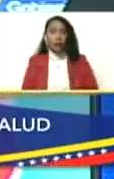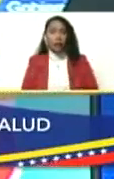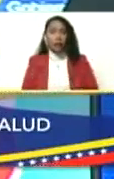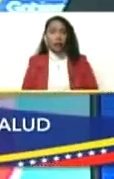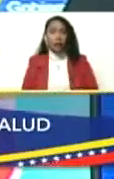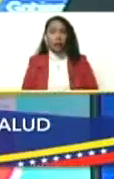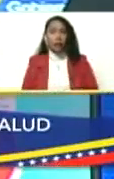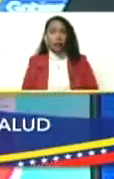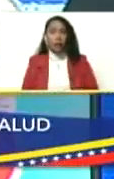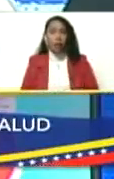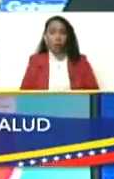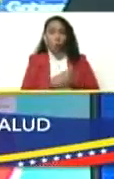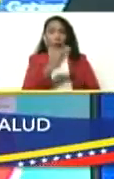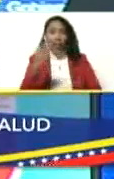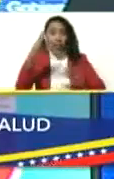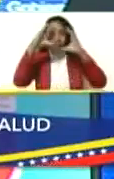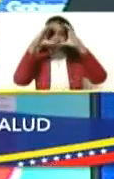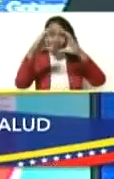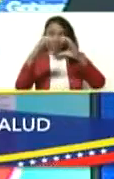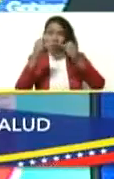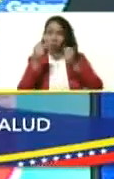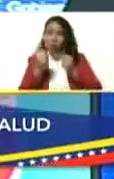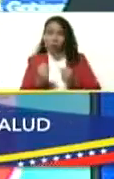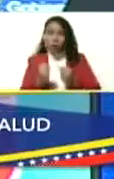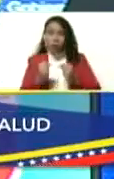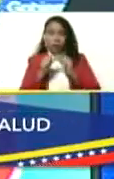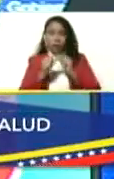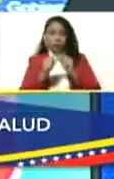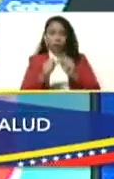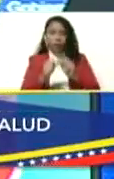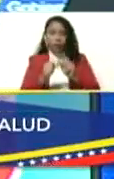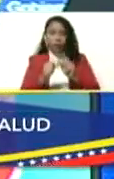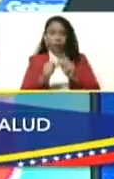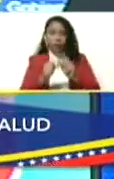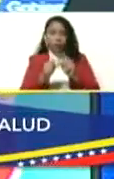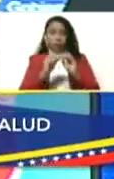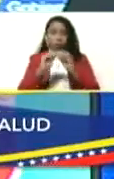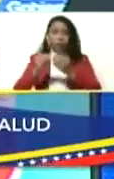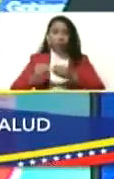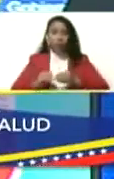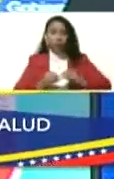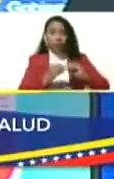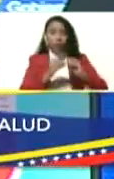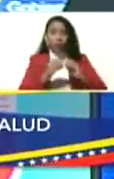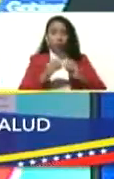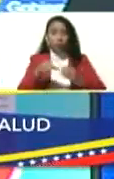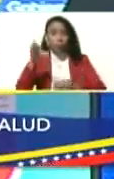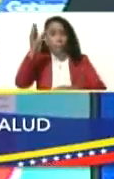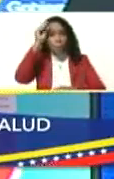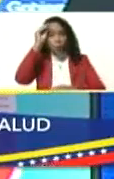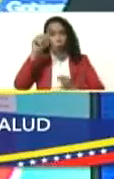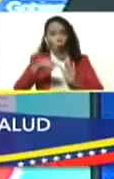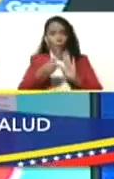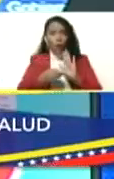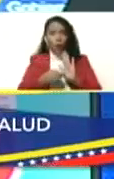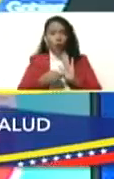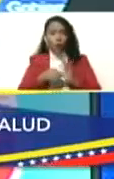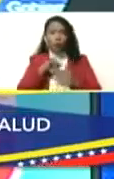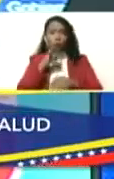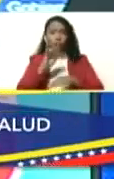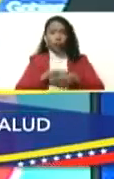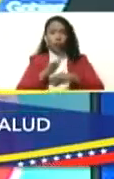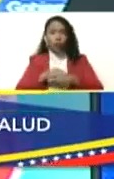Ustedes tienen que estar dedicados al estudio permanente, a la actualización permanente del conocimiento y formarse